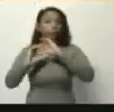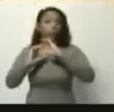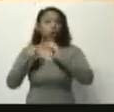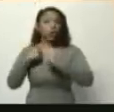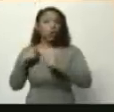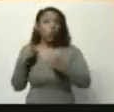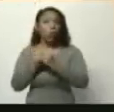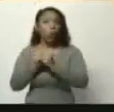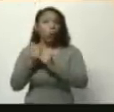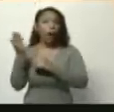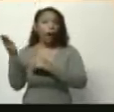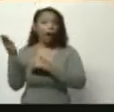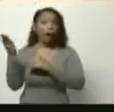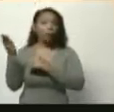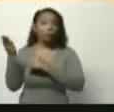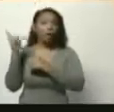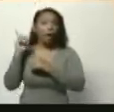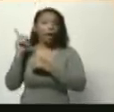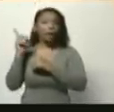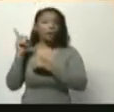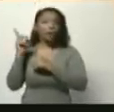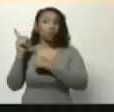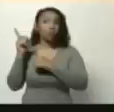con él fue muy